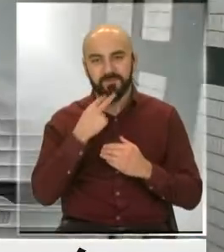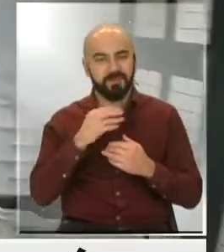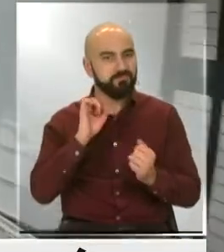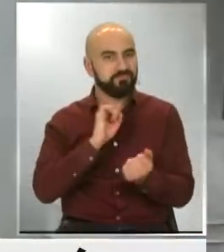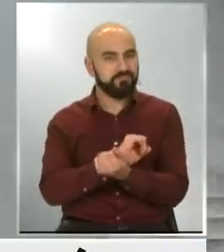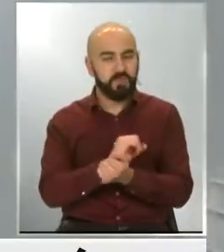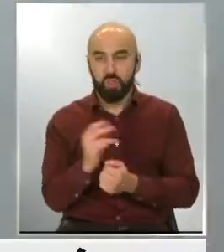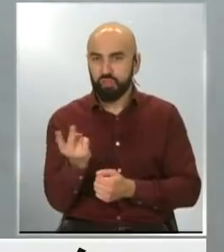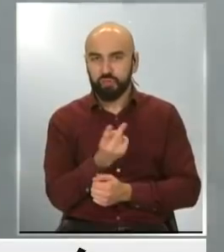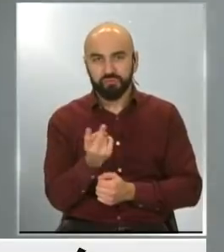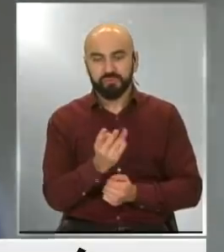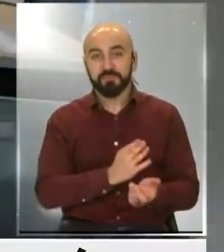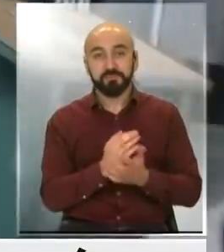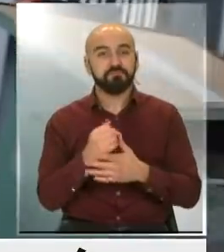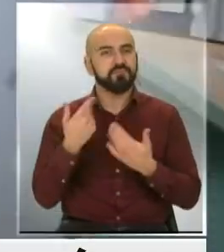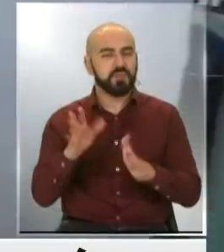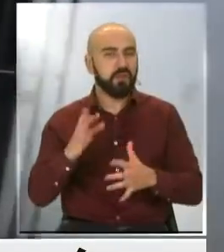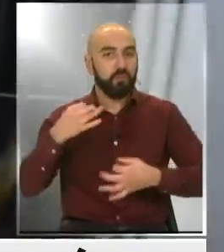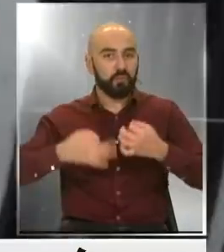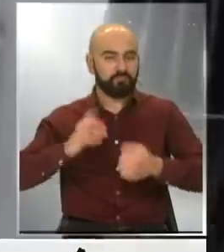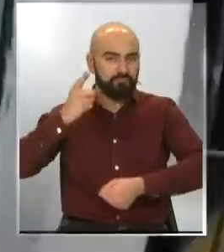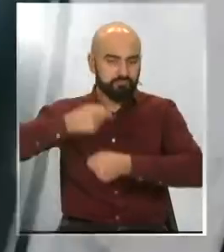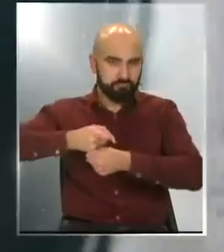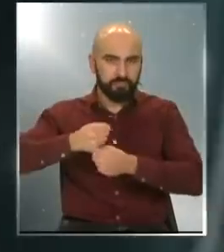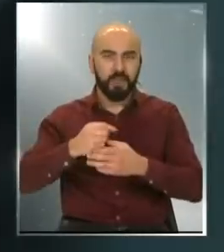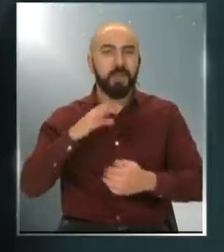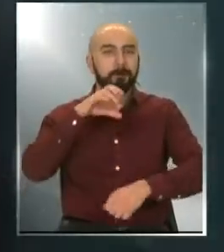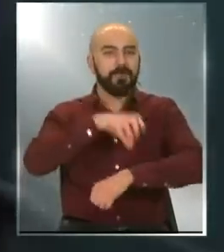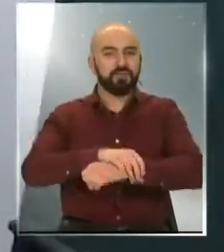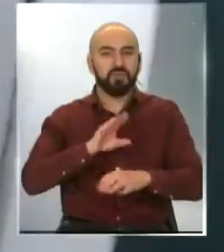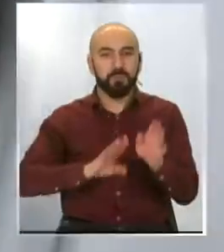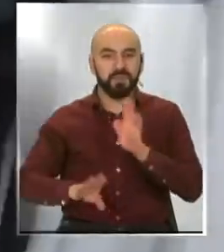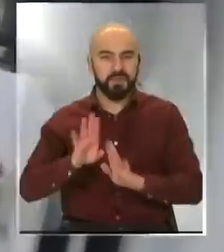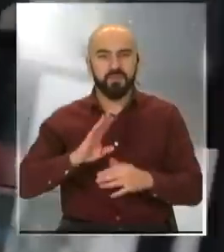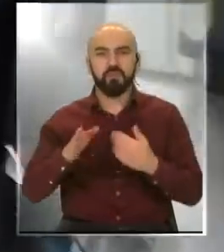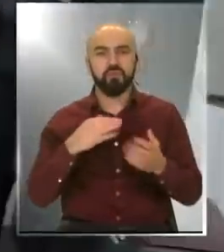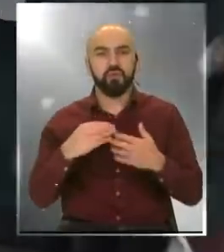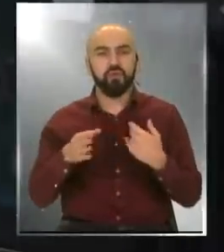de garantía decretó su prisión preventiva, que cumple en la cárcel de San Miguel.